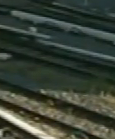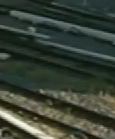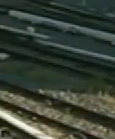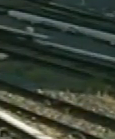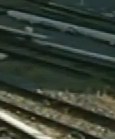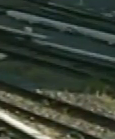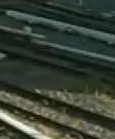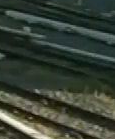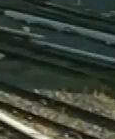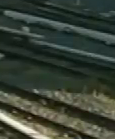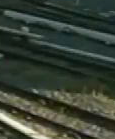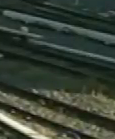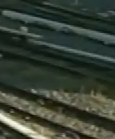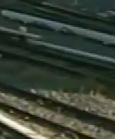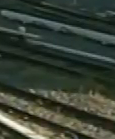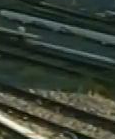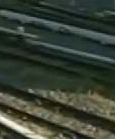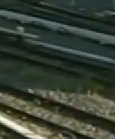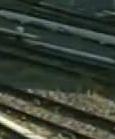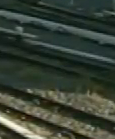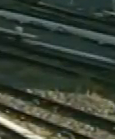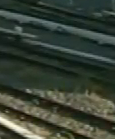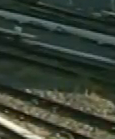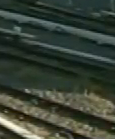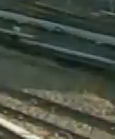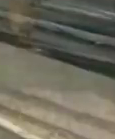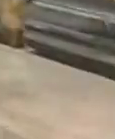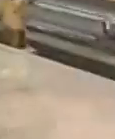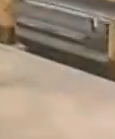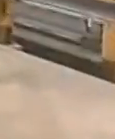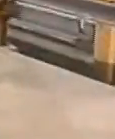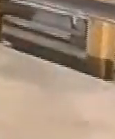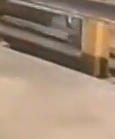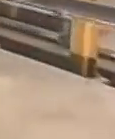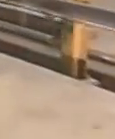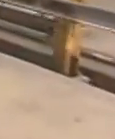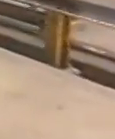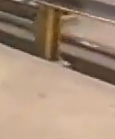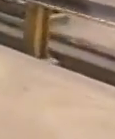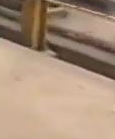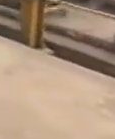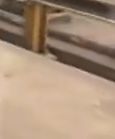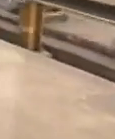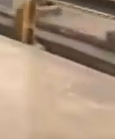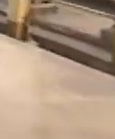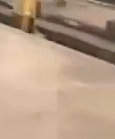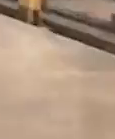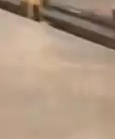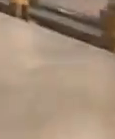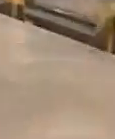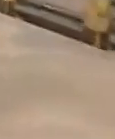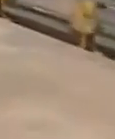dar inicio a la Asamblea Nacional del Sector Transporte para presentar las propuestas del Plan de la Patria